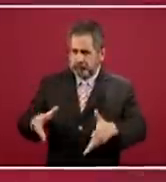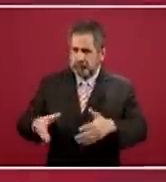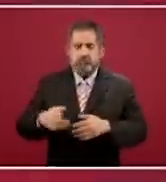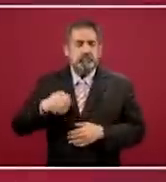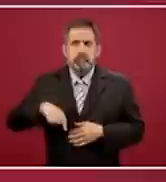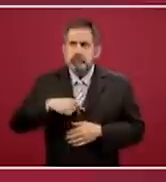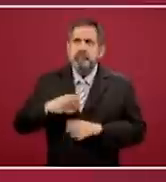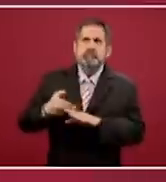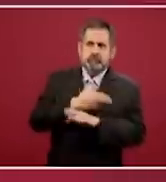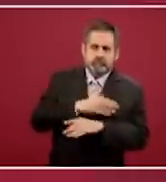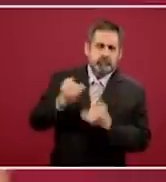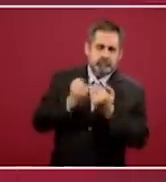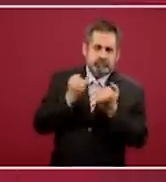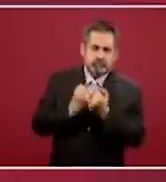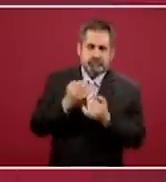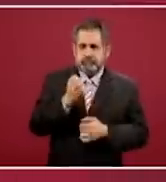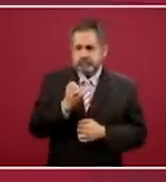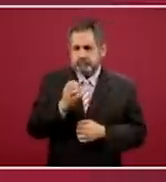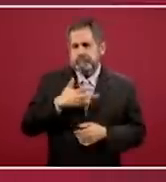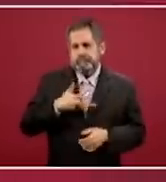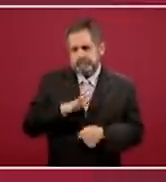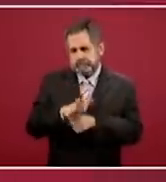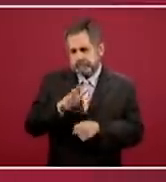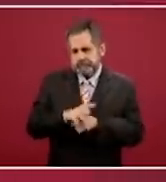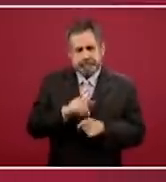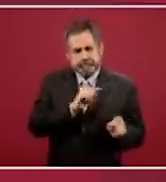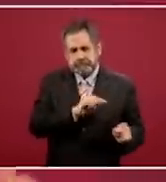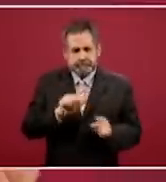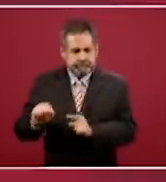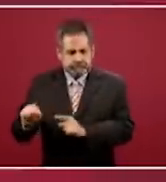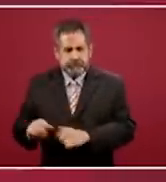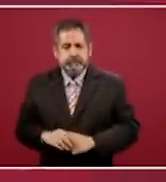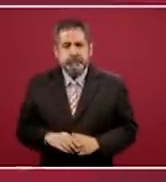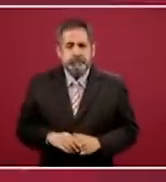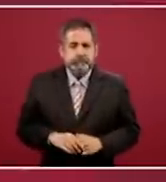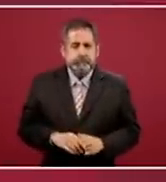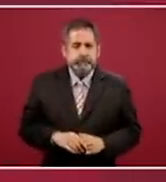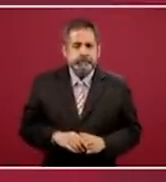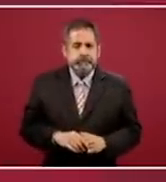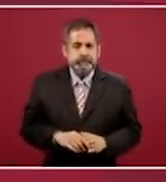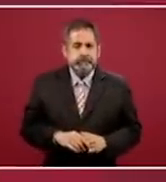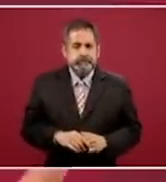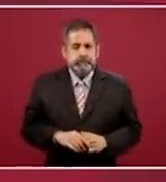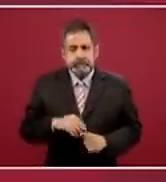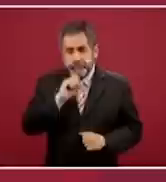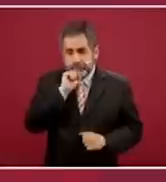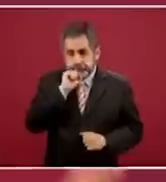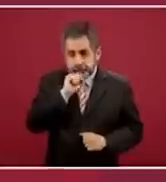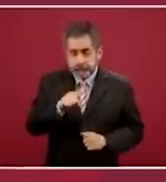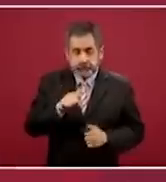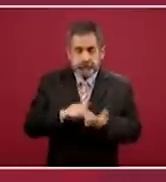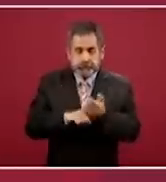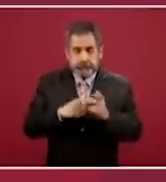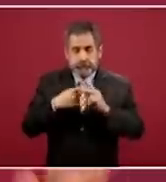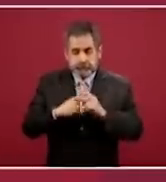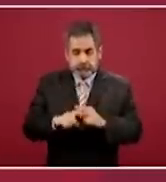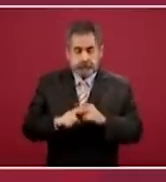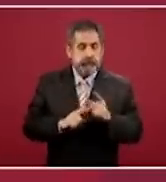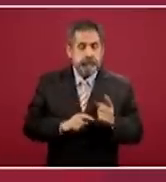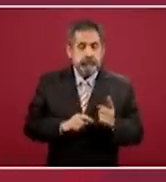Nosotros ya veníamos trabajando desde enero y por lo tanto teníamos los mismos escenarios. Y en esa fase inicial